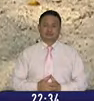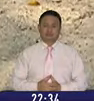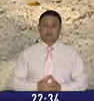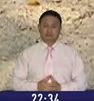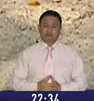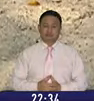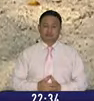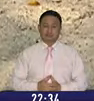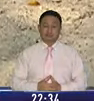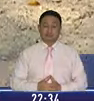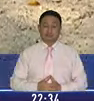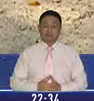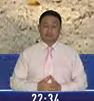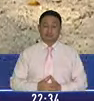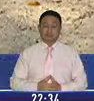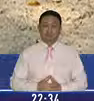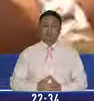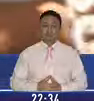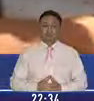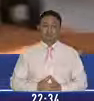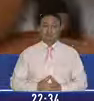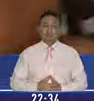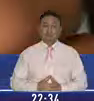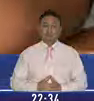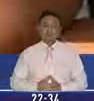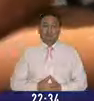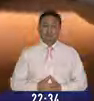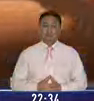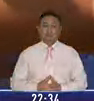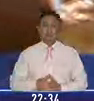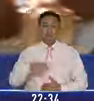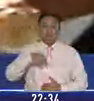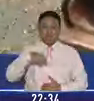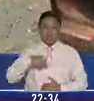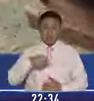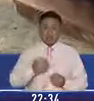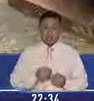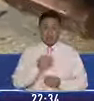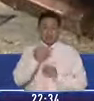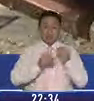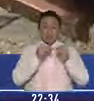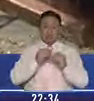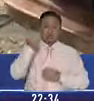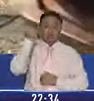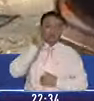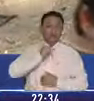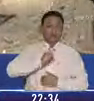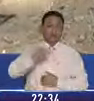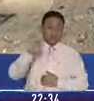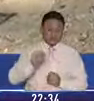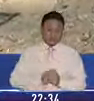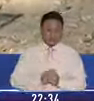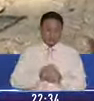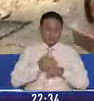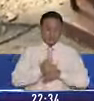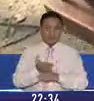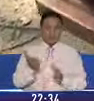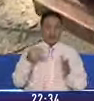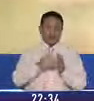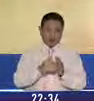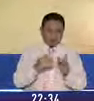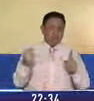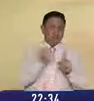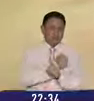resucitando. Que también mata. Te dan regalo, viajes, puede ser, o paseo, pero luego llega otra vez el